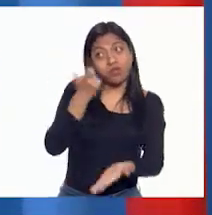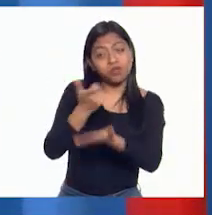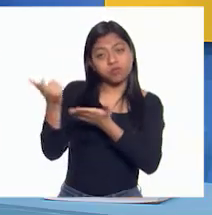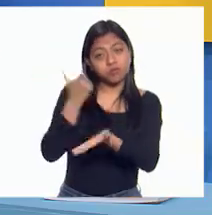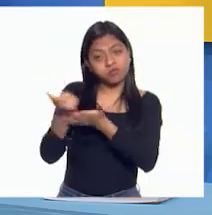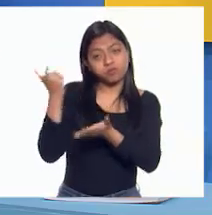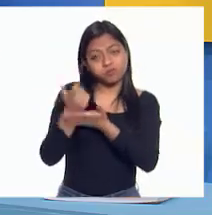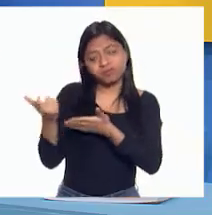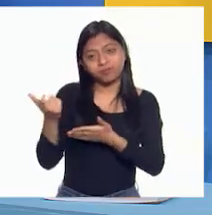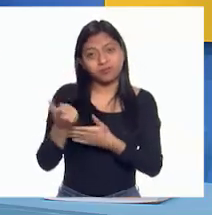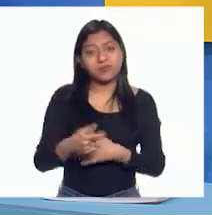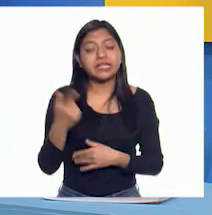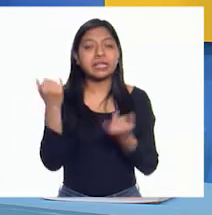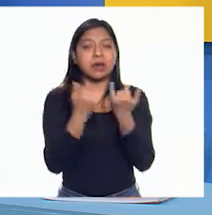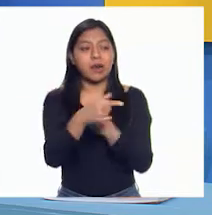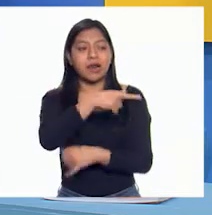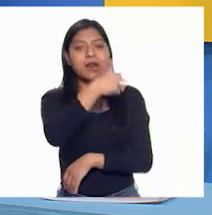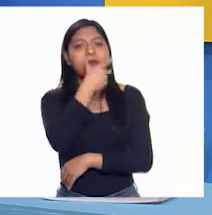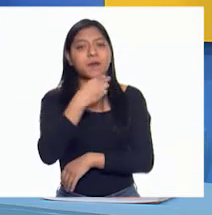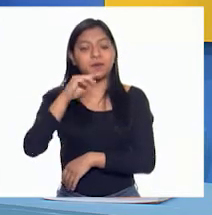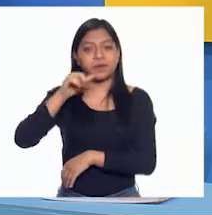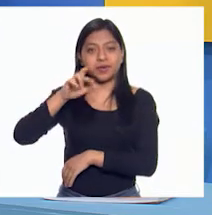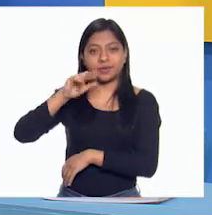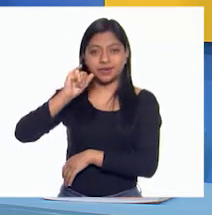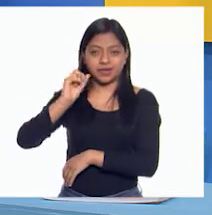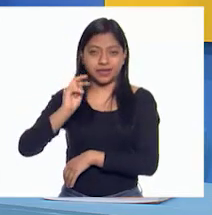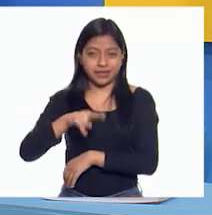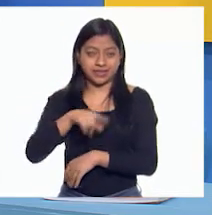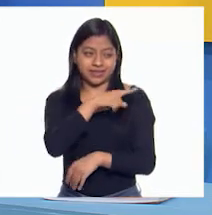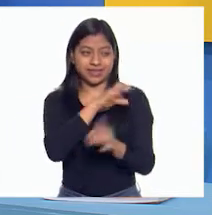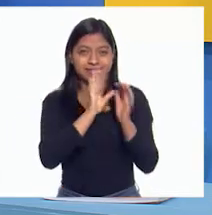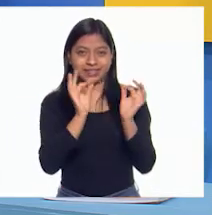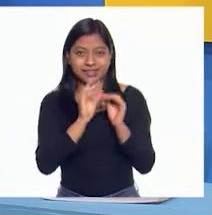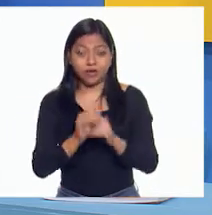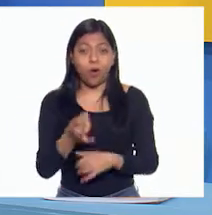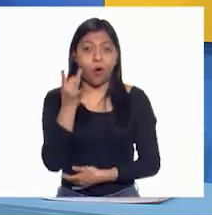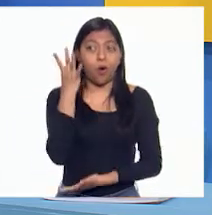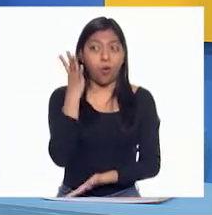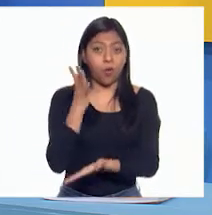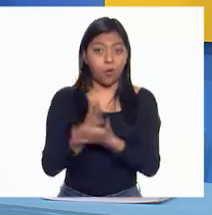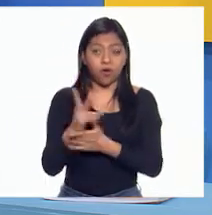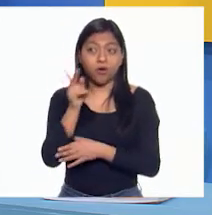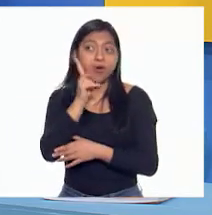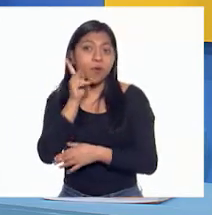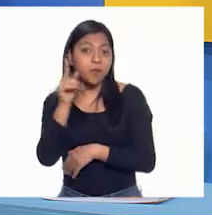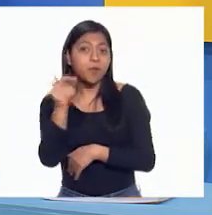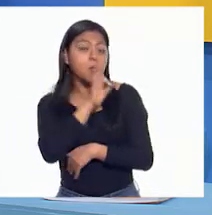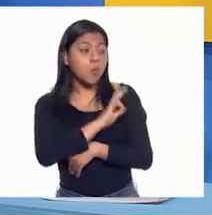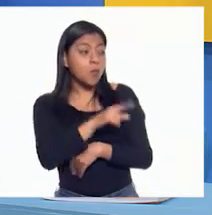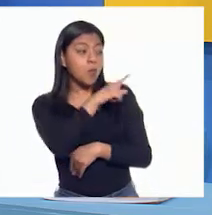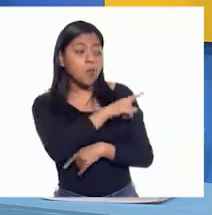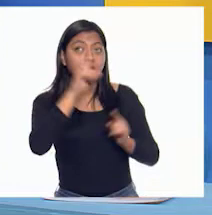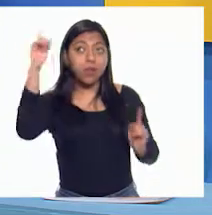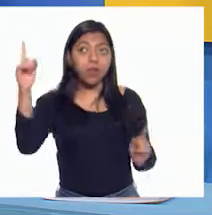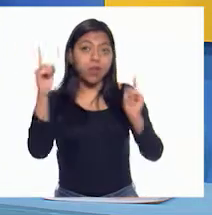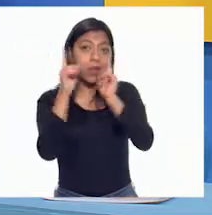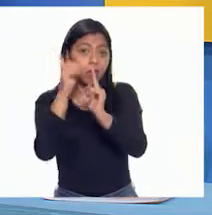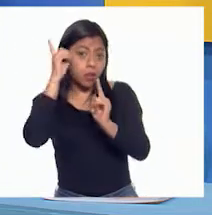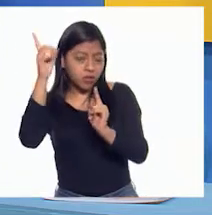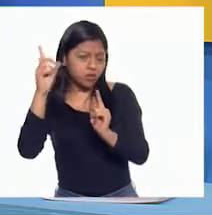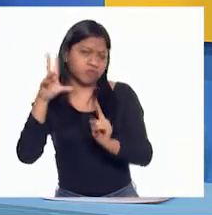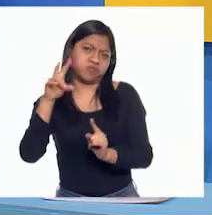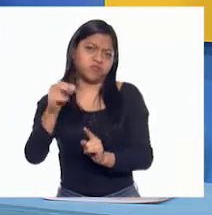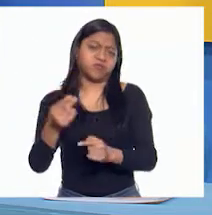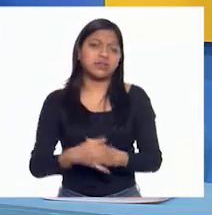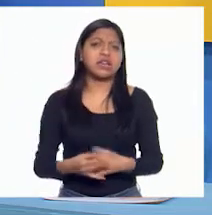dinero. Además, Martín Lutero sostenía que no se necesita un intermediario como el Papa para poder comunicarse con Dios y que